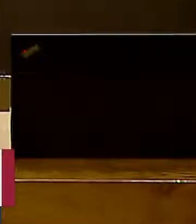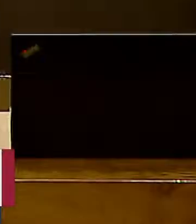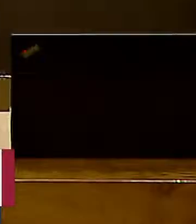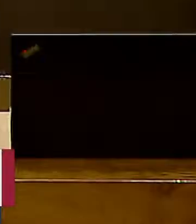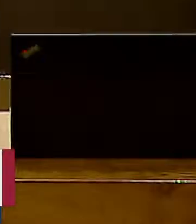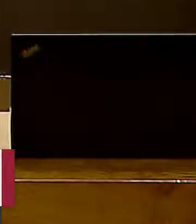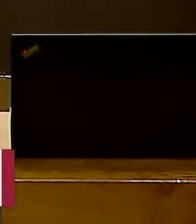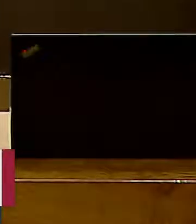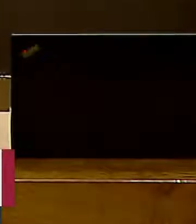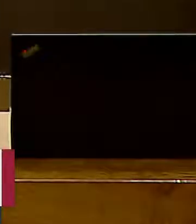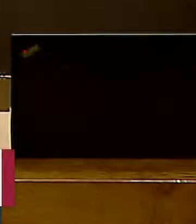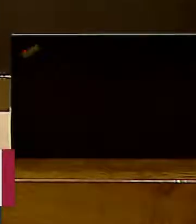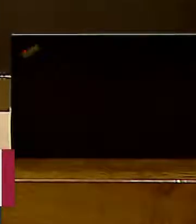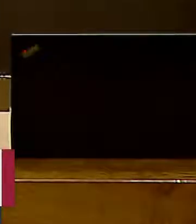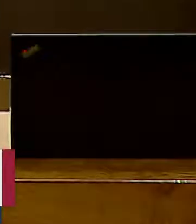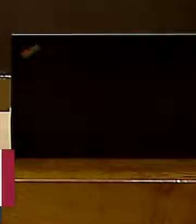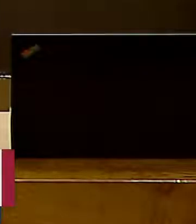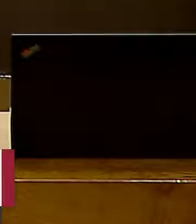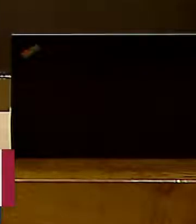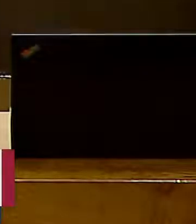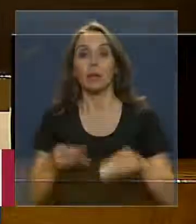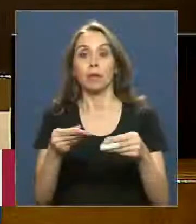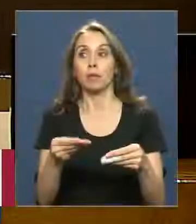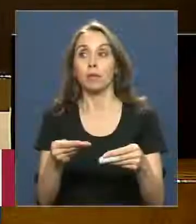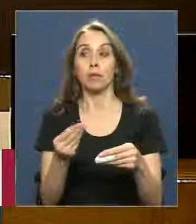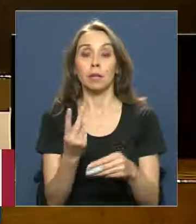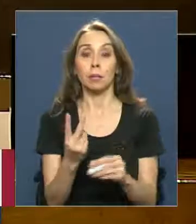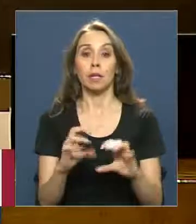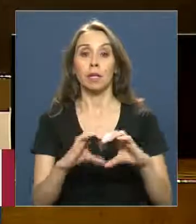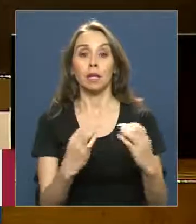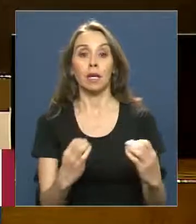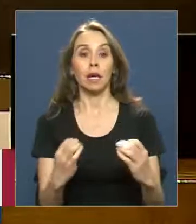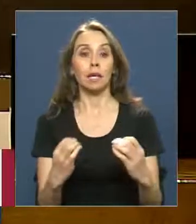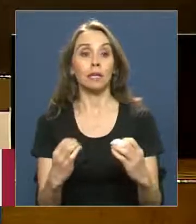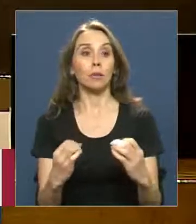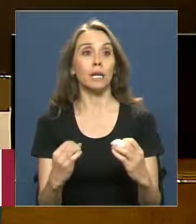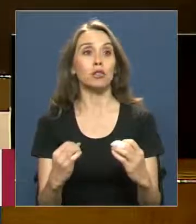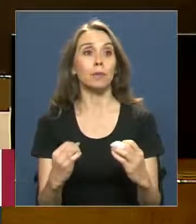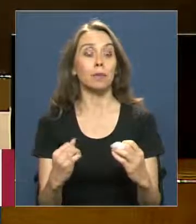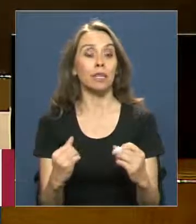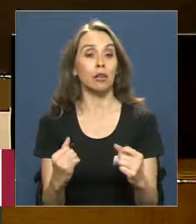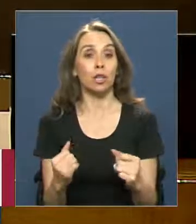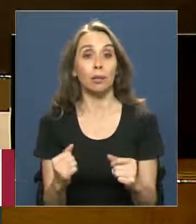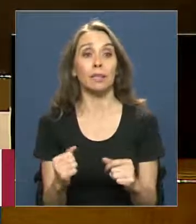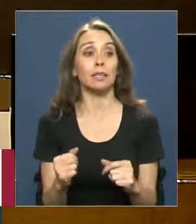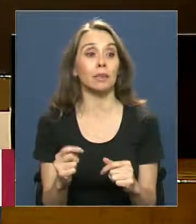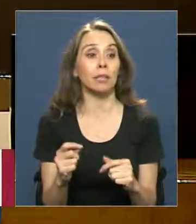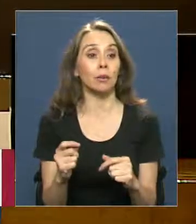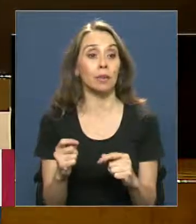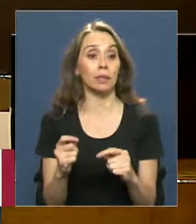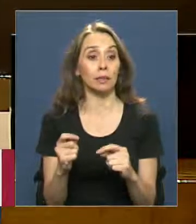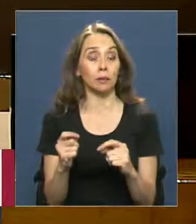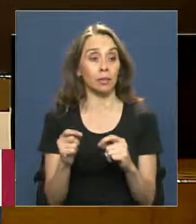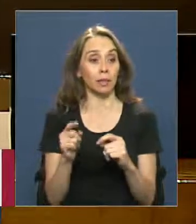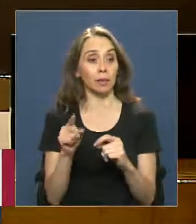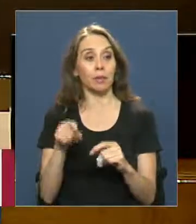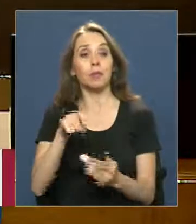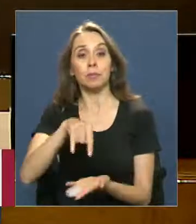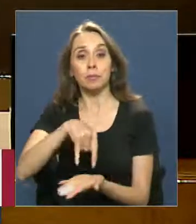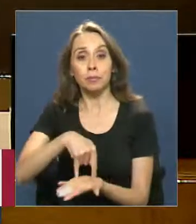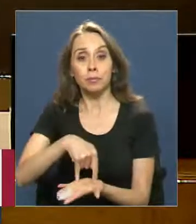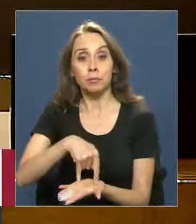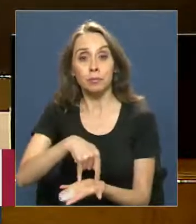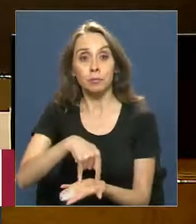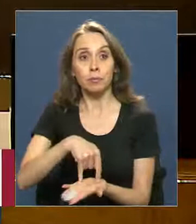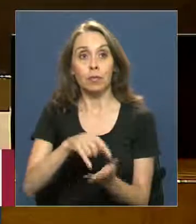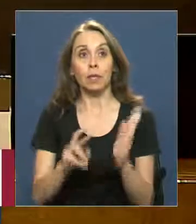corresponde tratar el informe del Grupo Bicameral de Transparencia del Congreso Nacional sobre